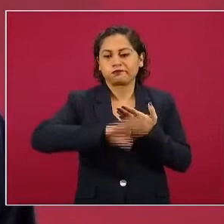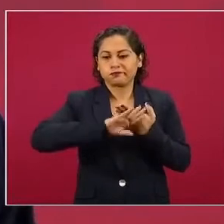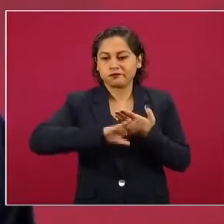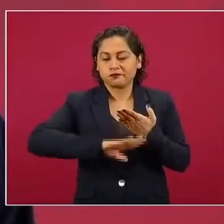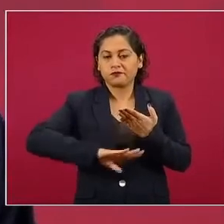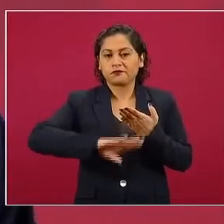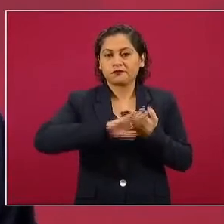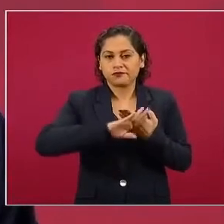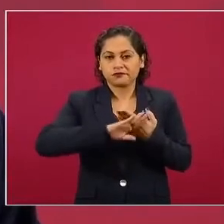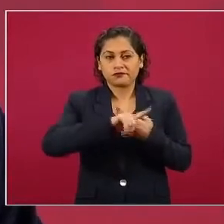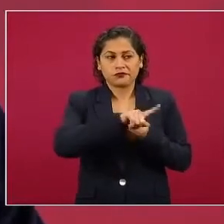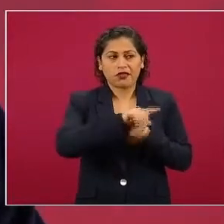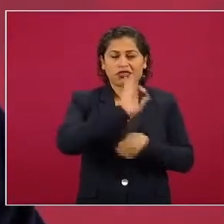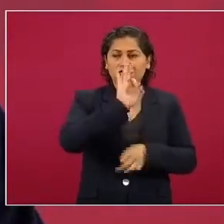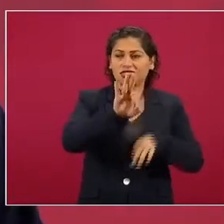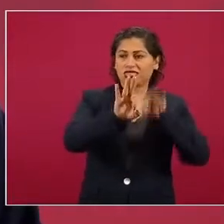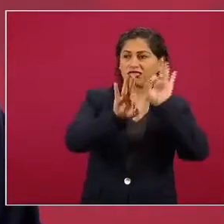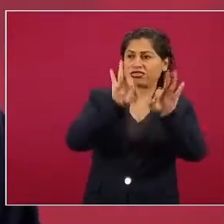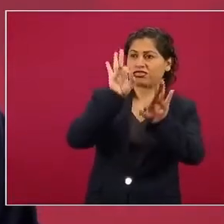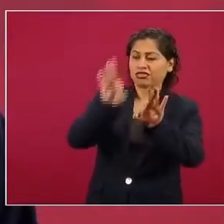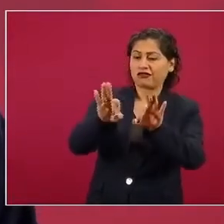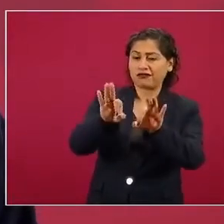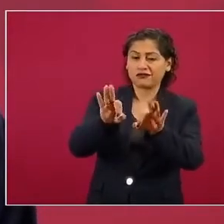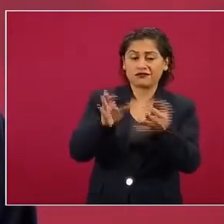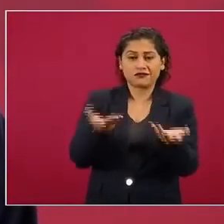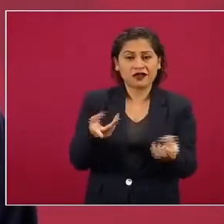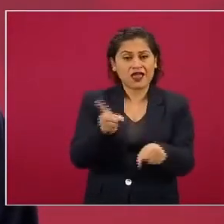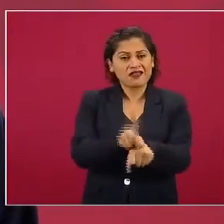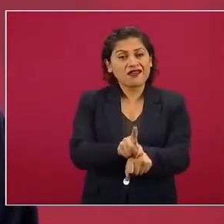calumniar todos los días.